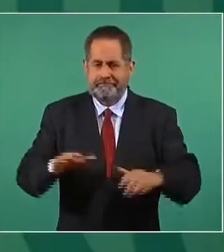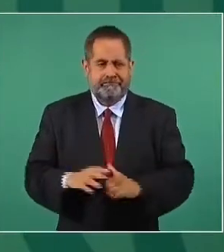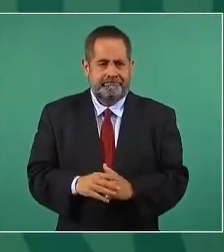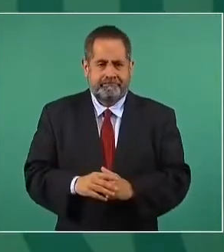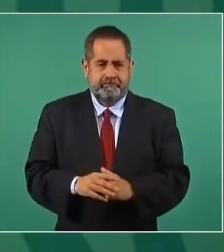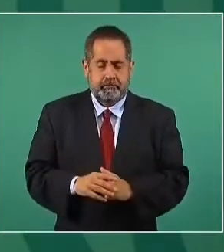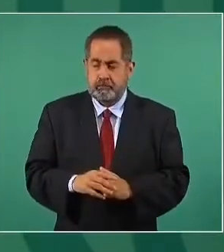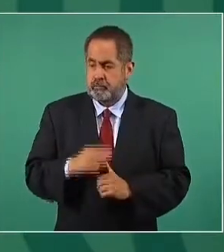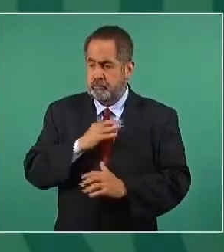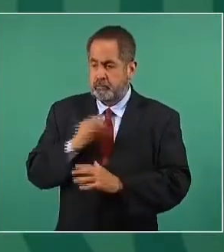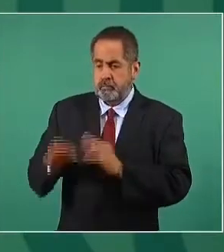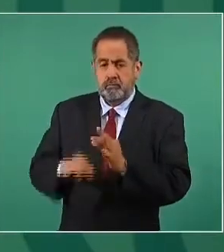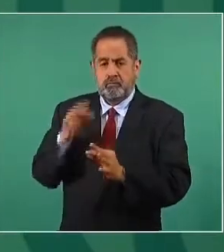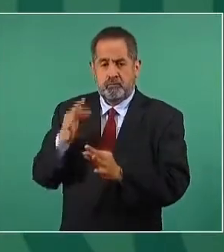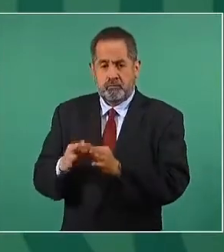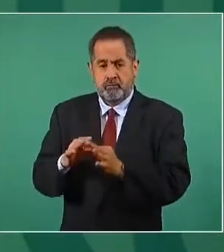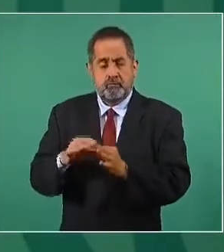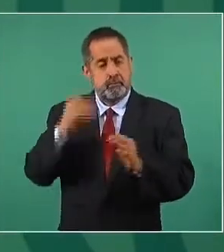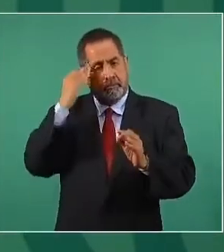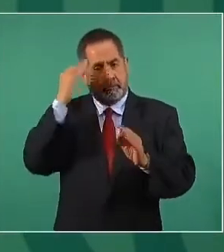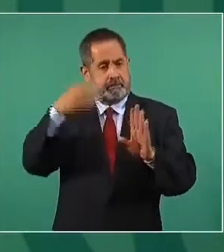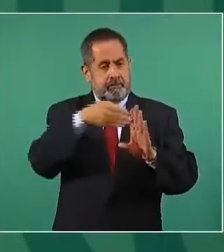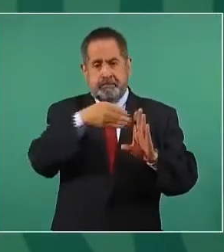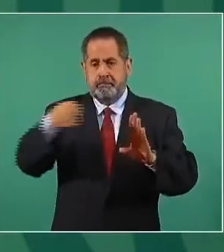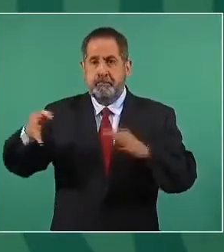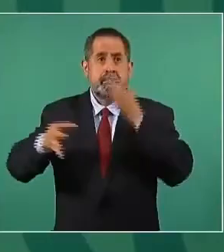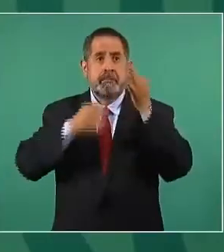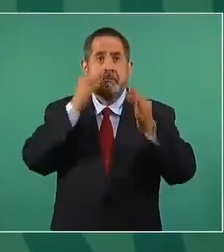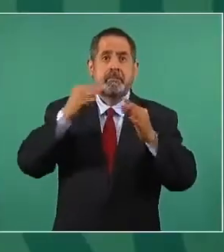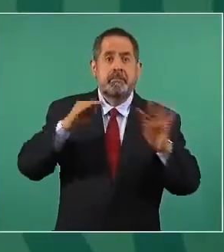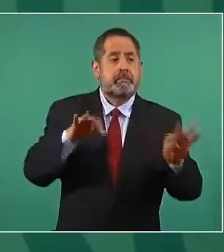se cumplió con la veda electoral.